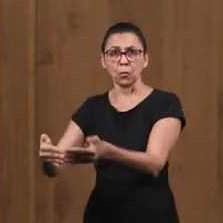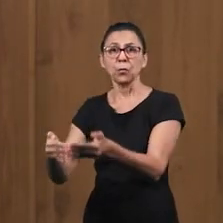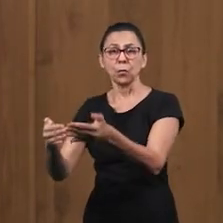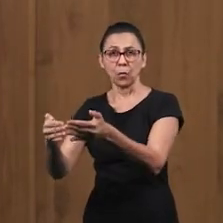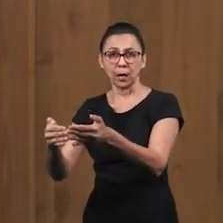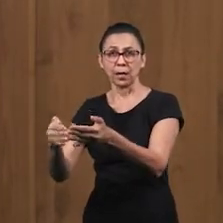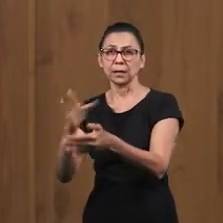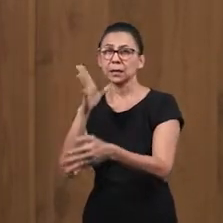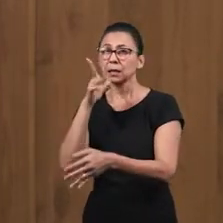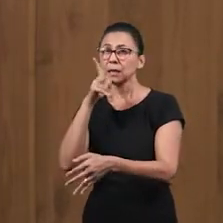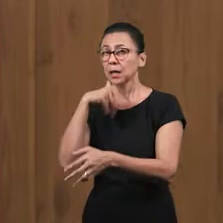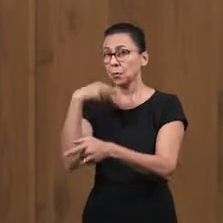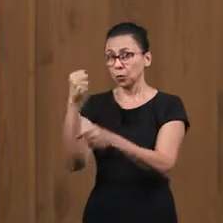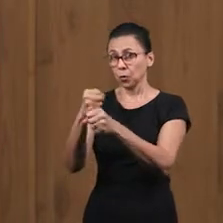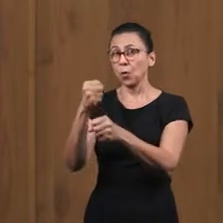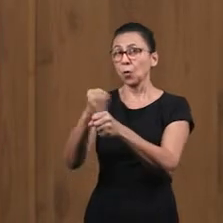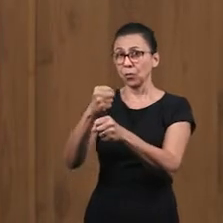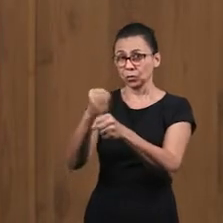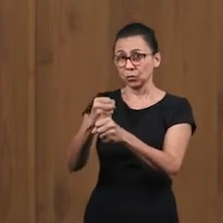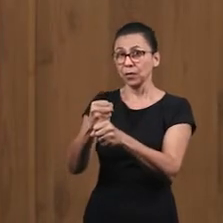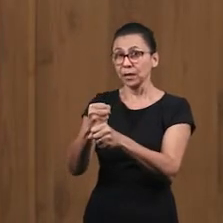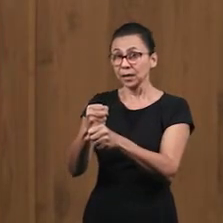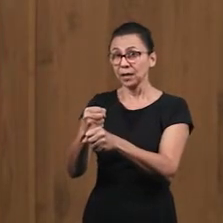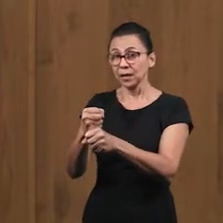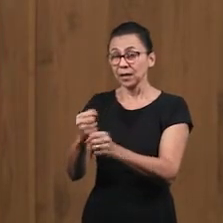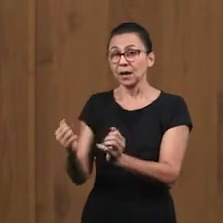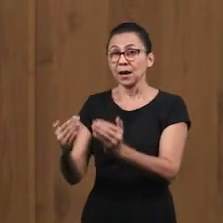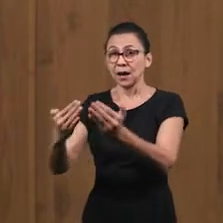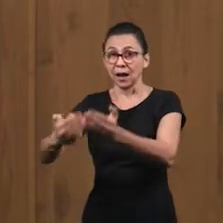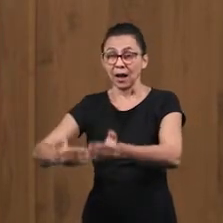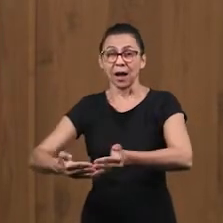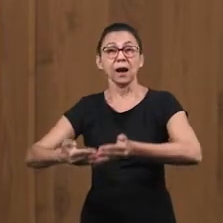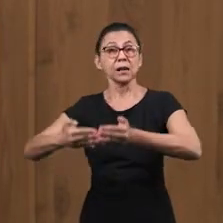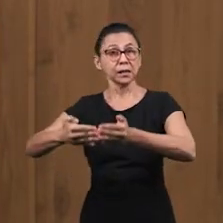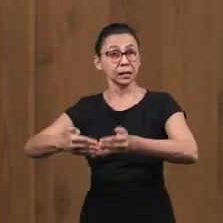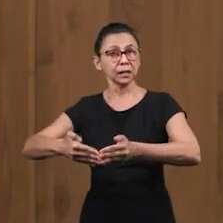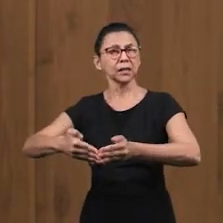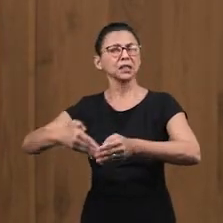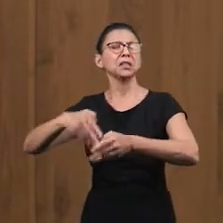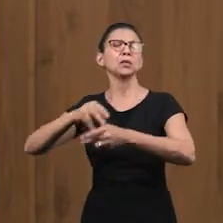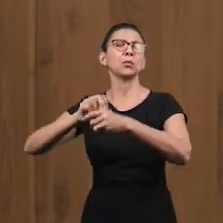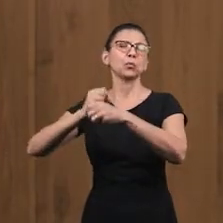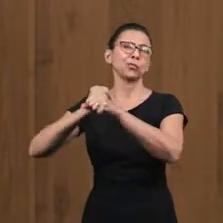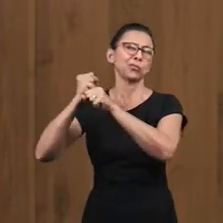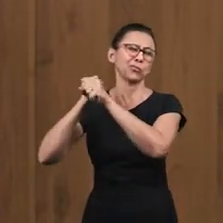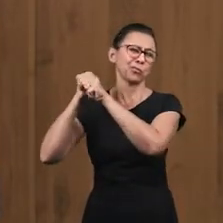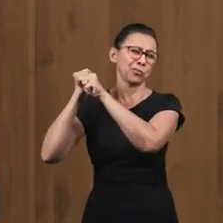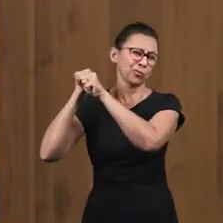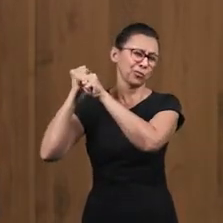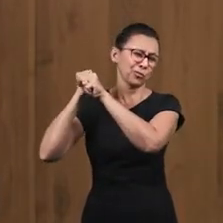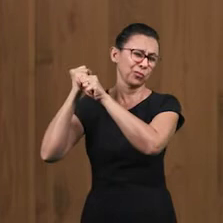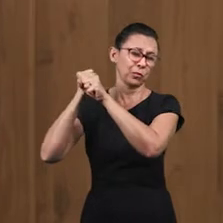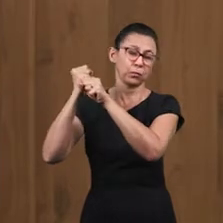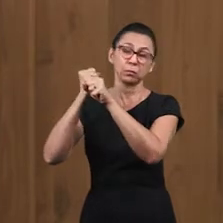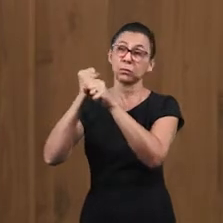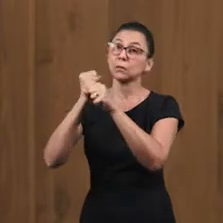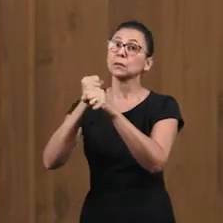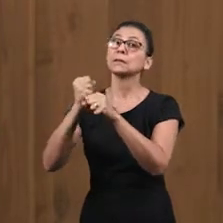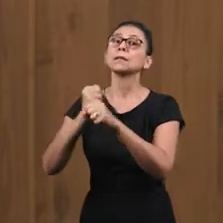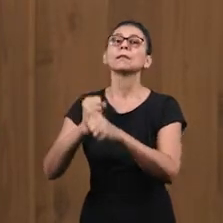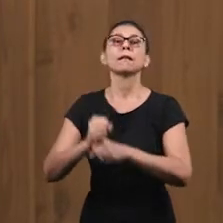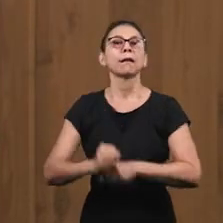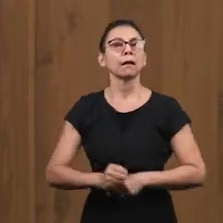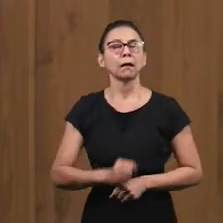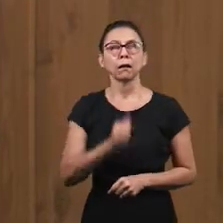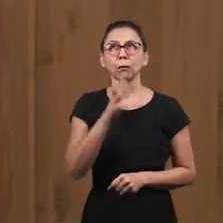arca? Noé tardó muchos, muchos años construyendo el arca. Y